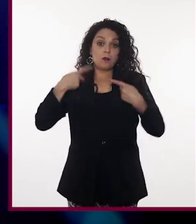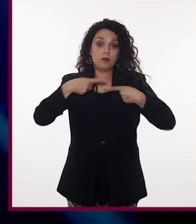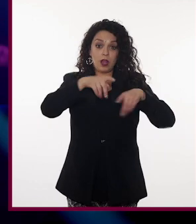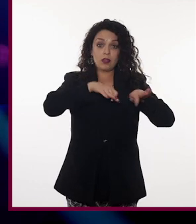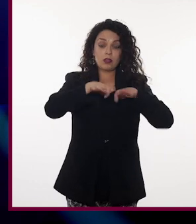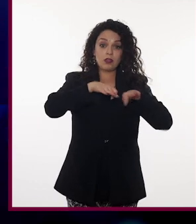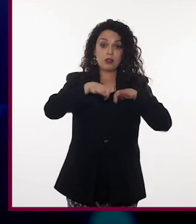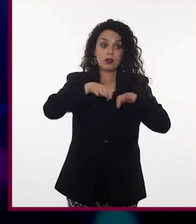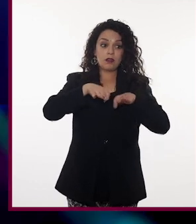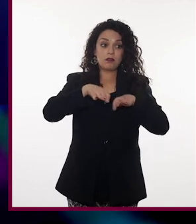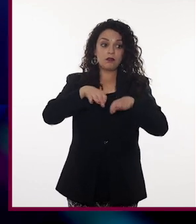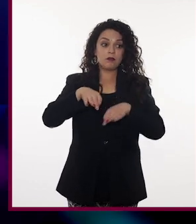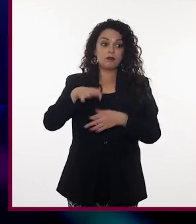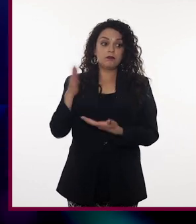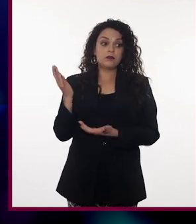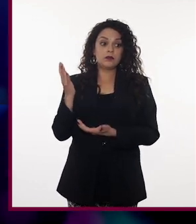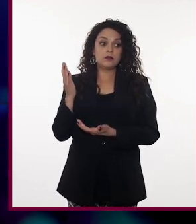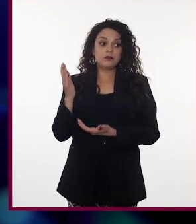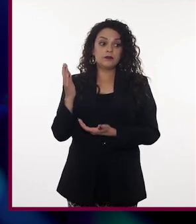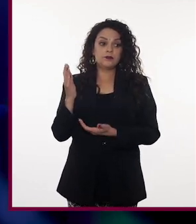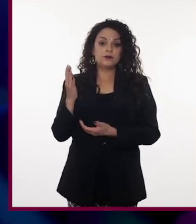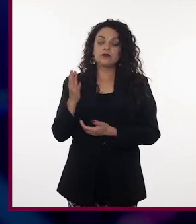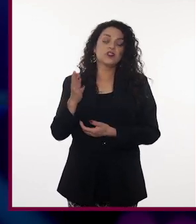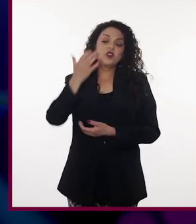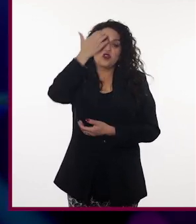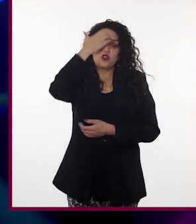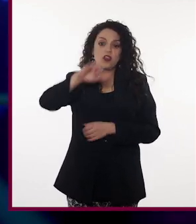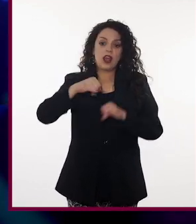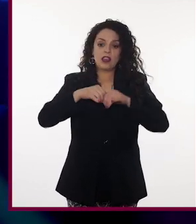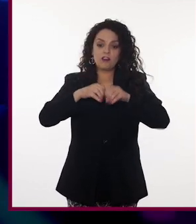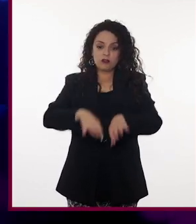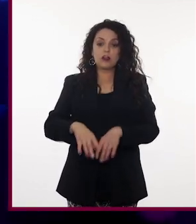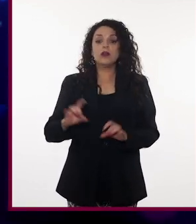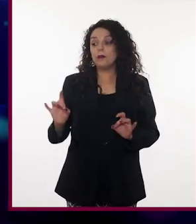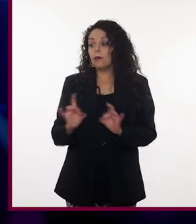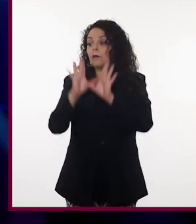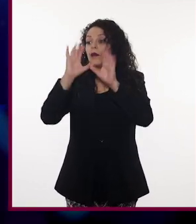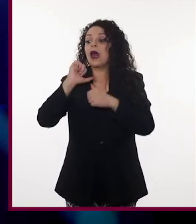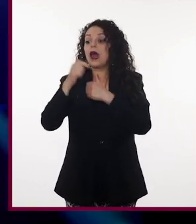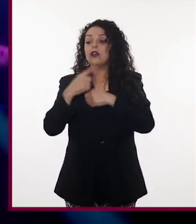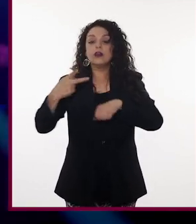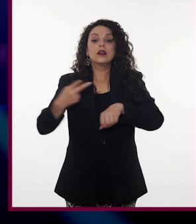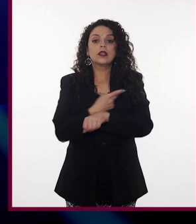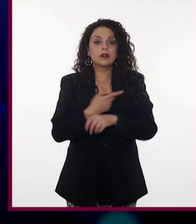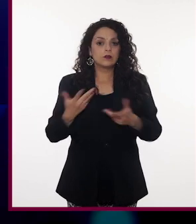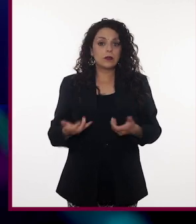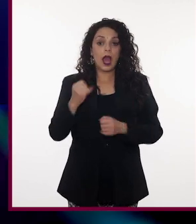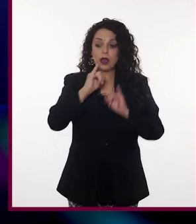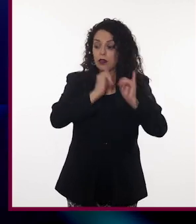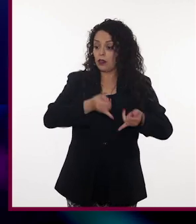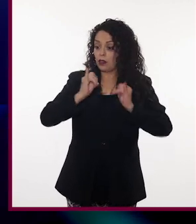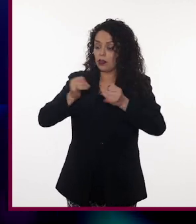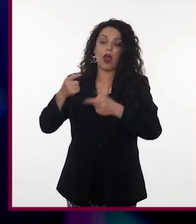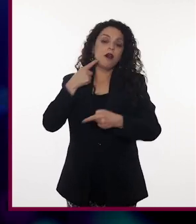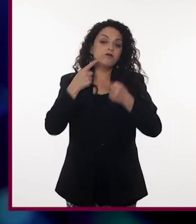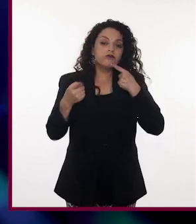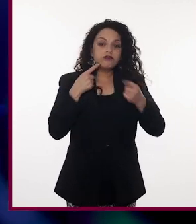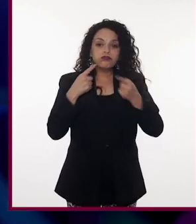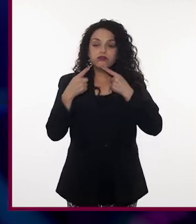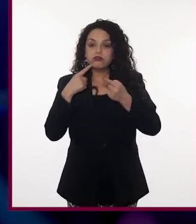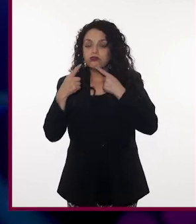trabajadores se puedan informar bien de las consecuencias, y además negocian de forma individual con cada uno,